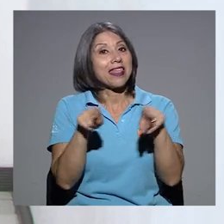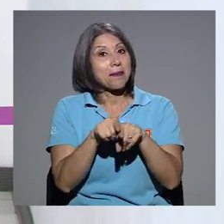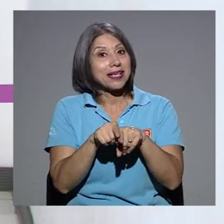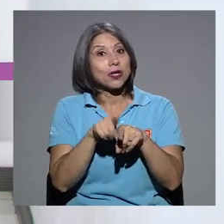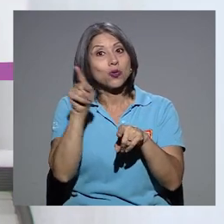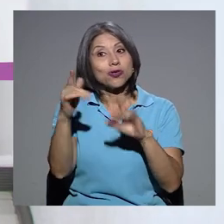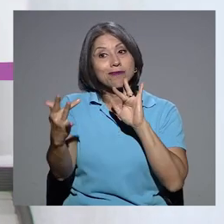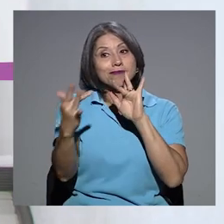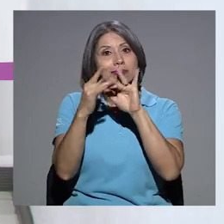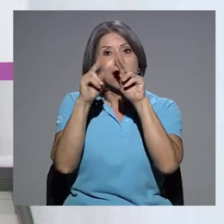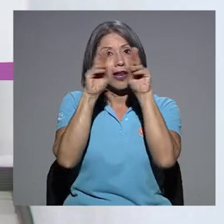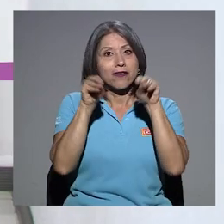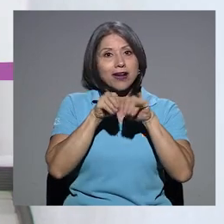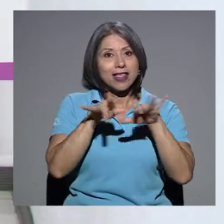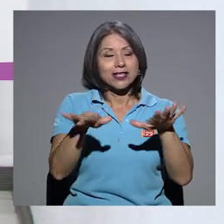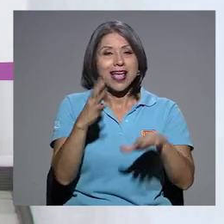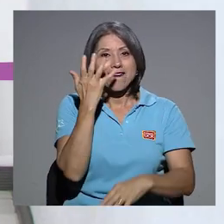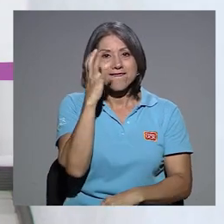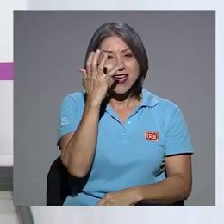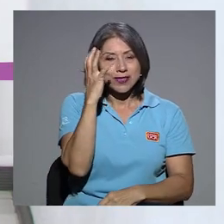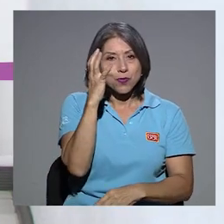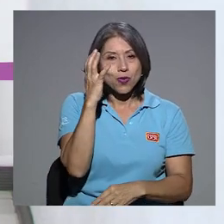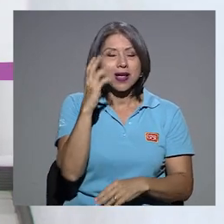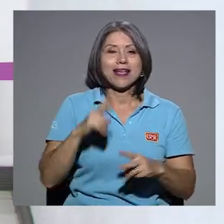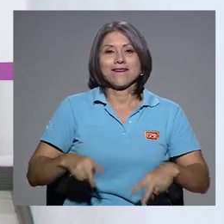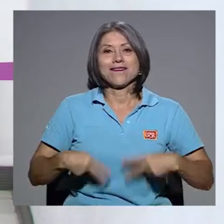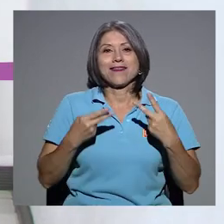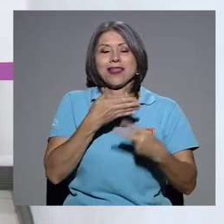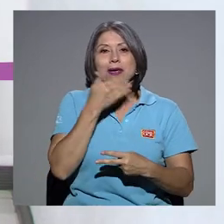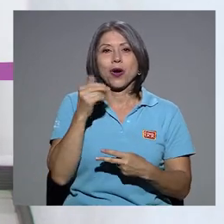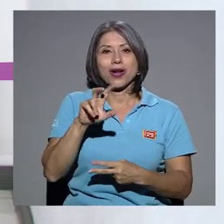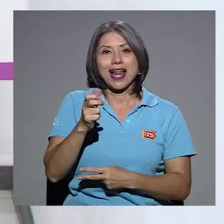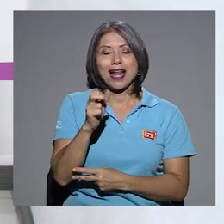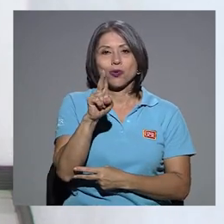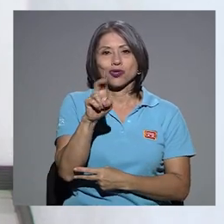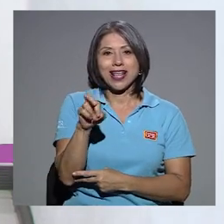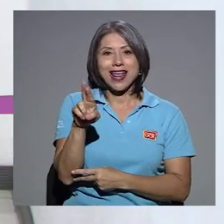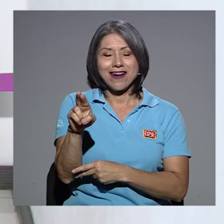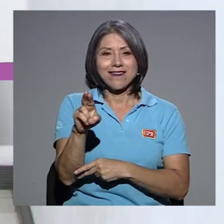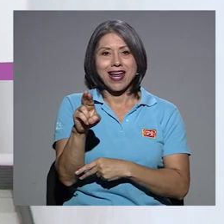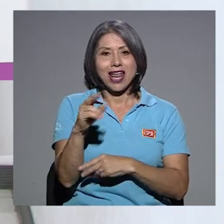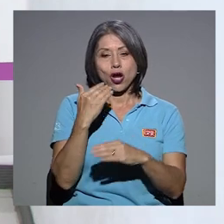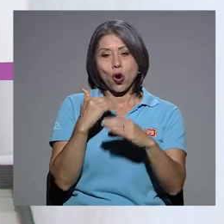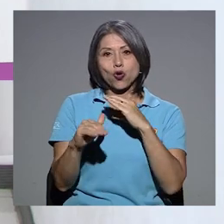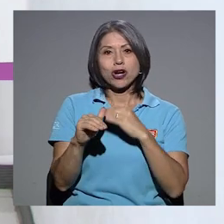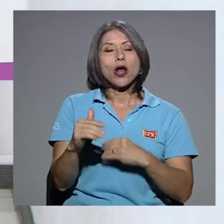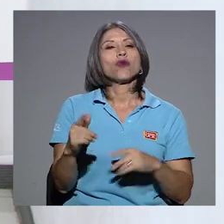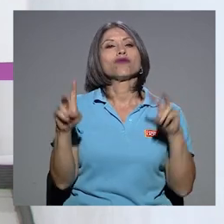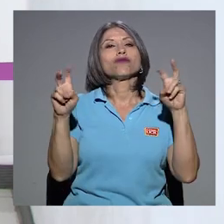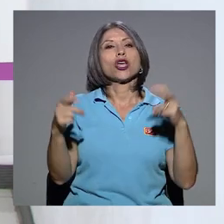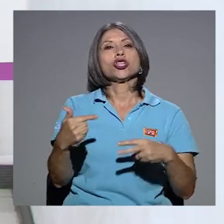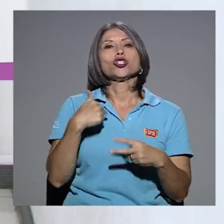además nos siga en redes sociales, en Facebook, en Vivir Mejor, canal UCR, correo electrónico